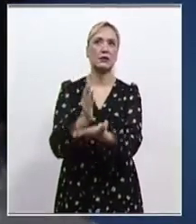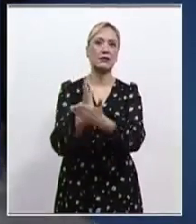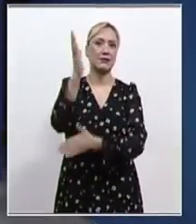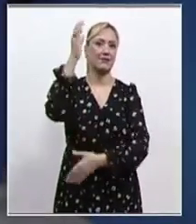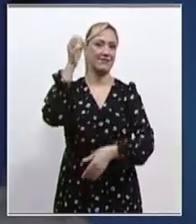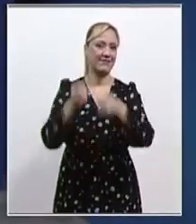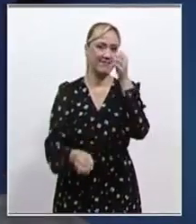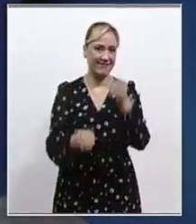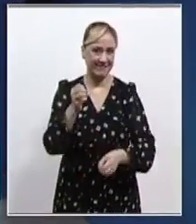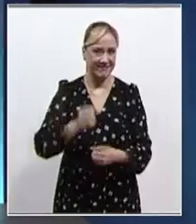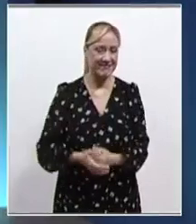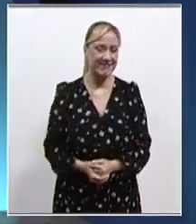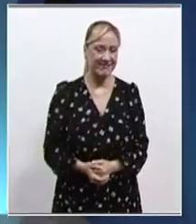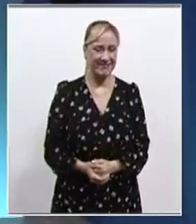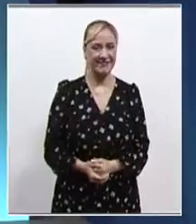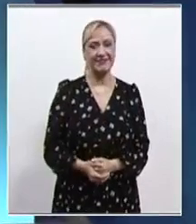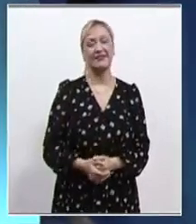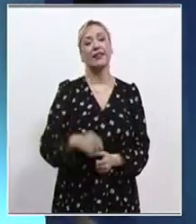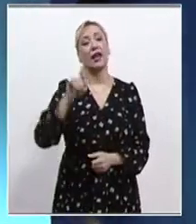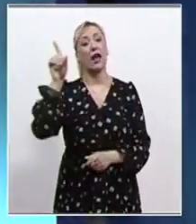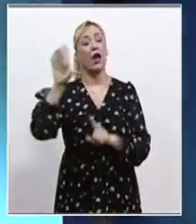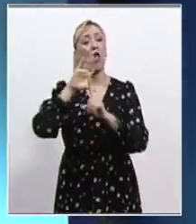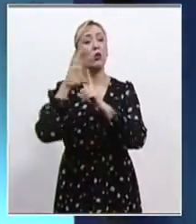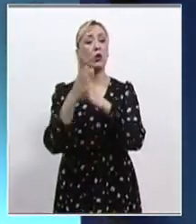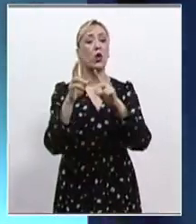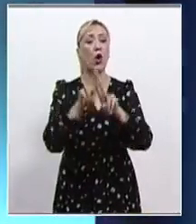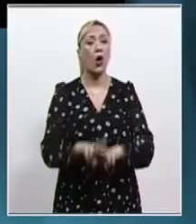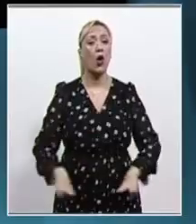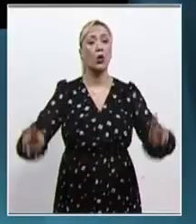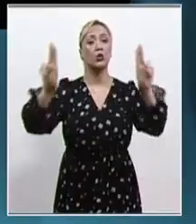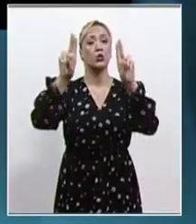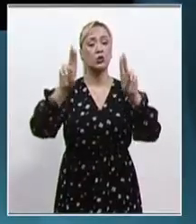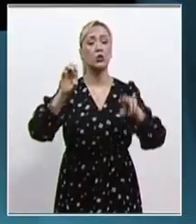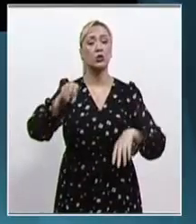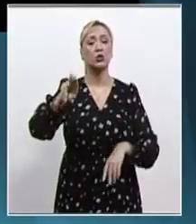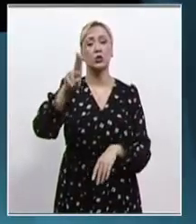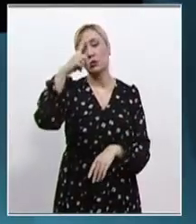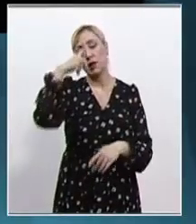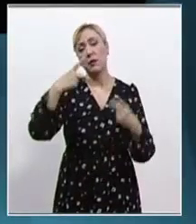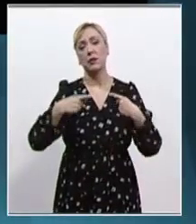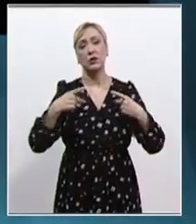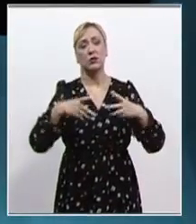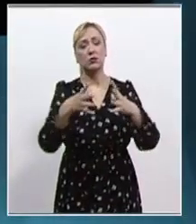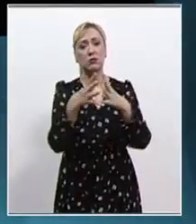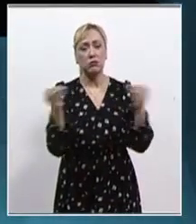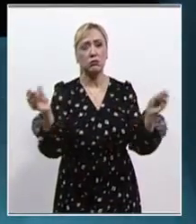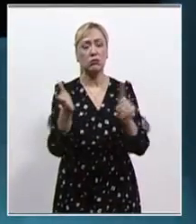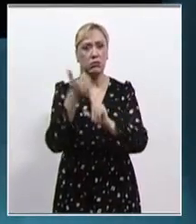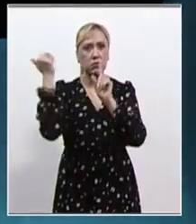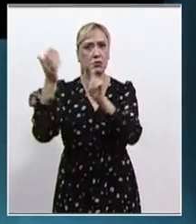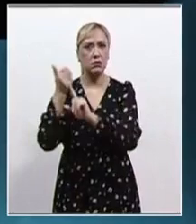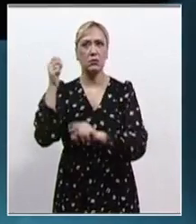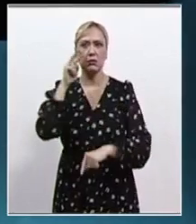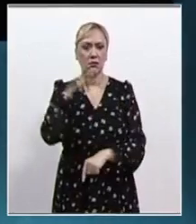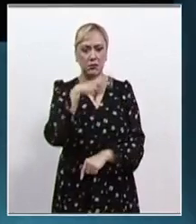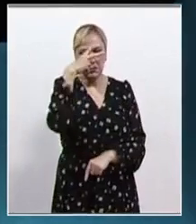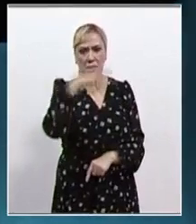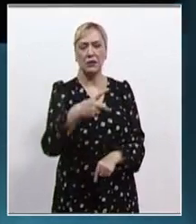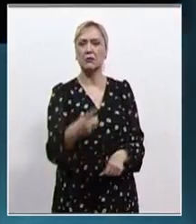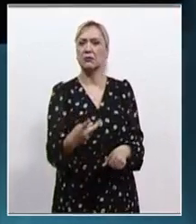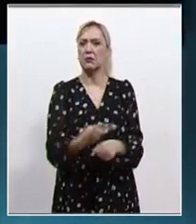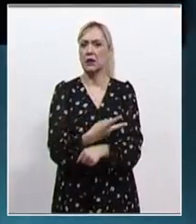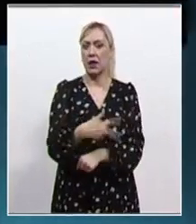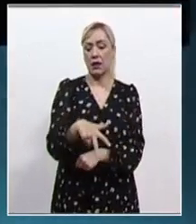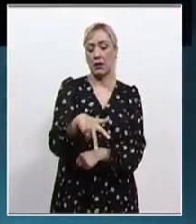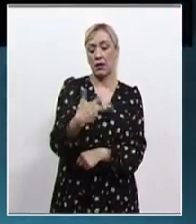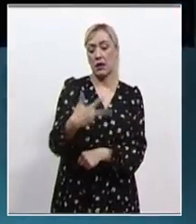En otra información, el Comité de la ONU contra la Desaparición Forzada examinará la situación de este delito en México los próximos 13